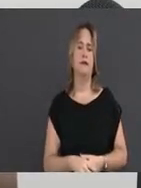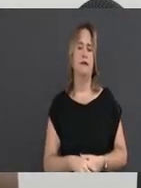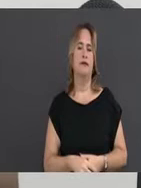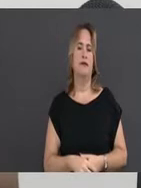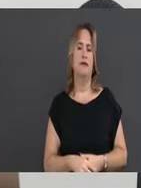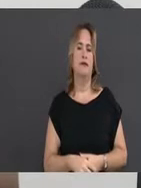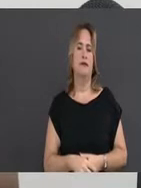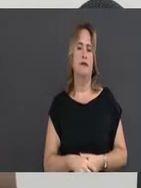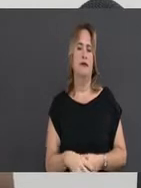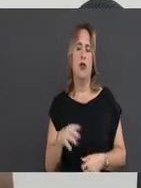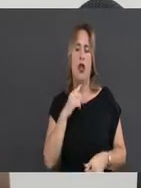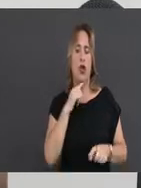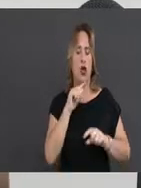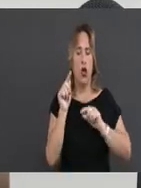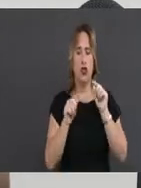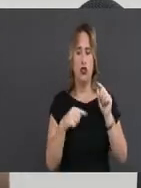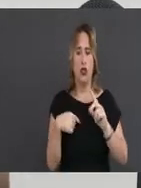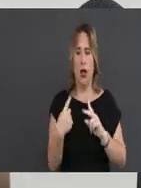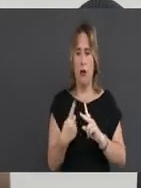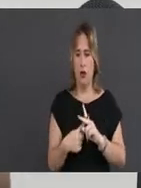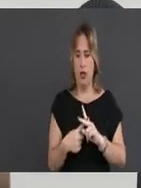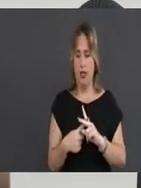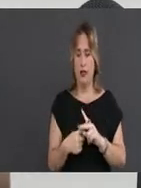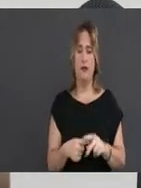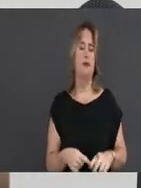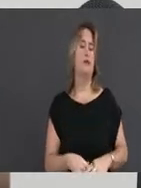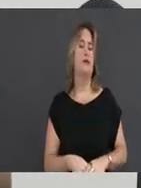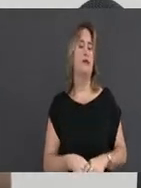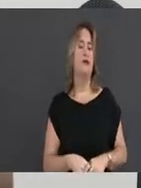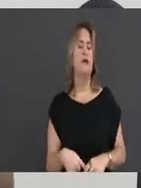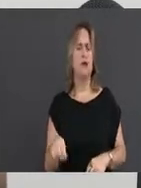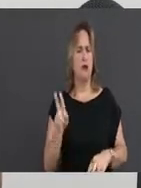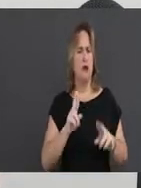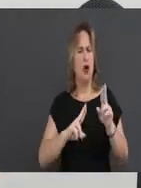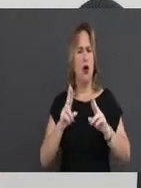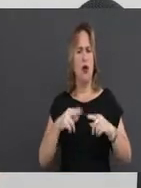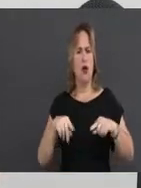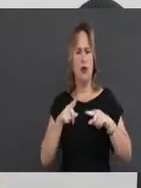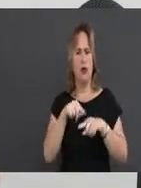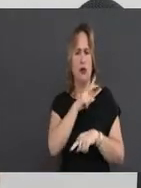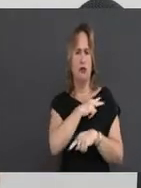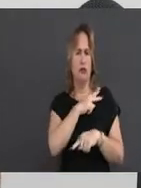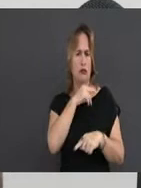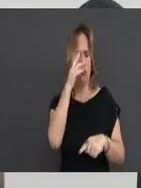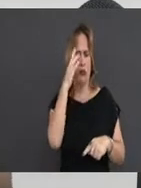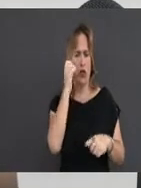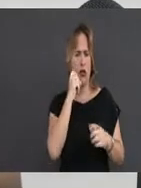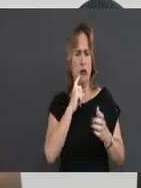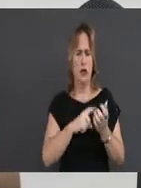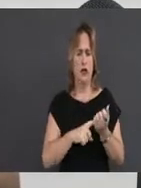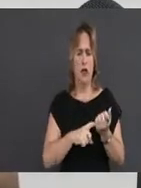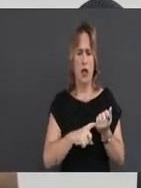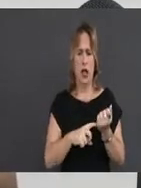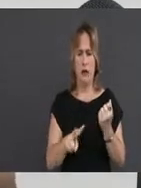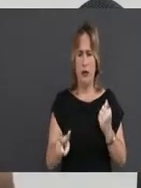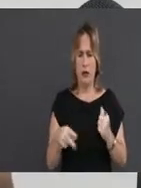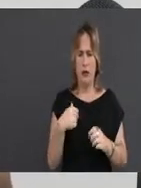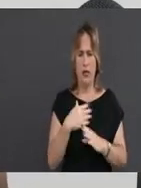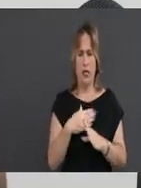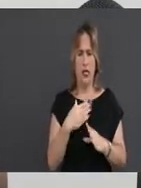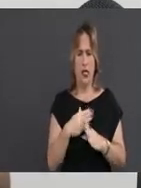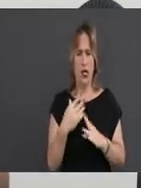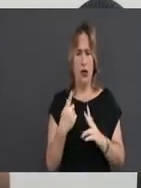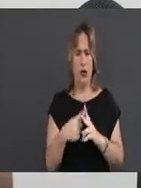organizar. Acá lo consultamos y nos pondremos de acuerdo con las autoridades de acá de Santiago de Cuba